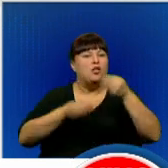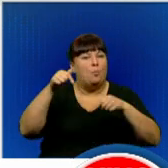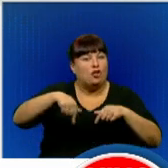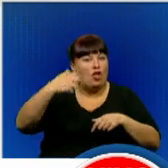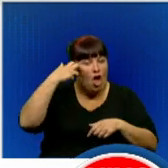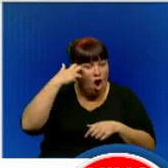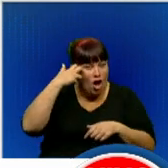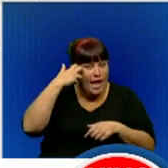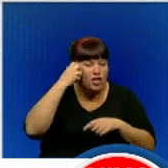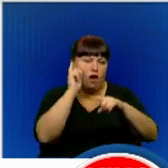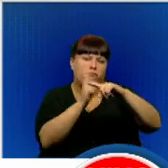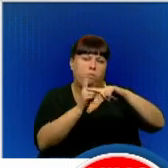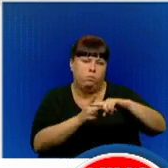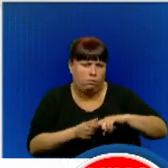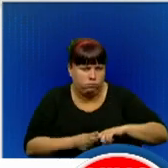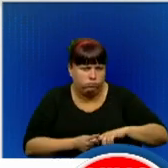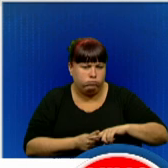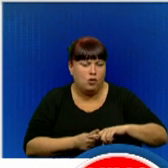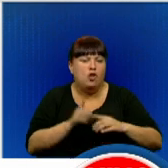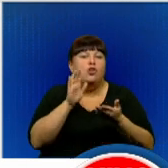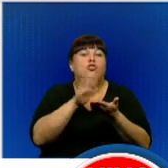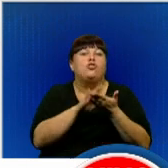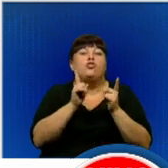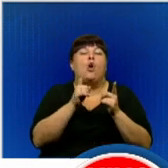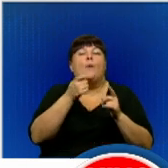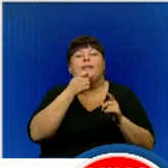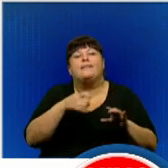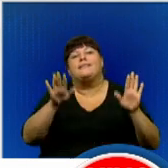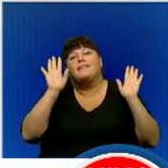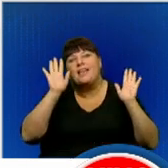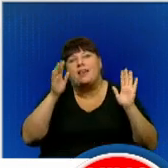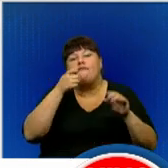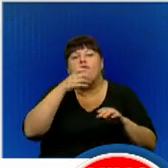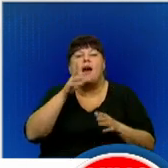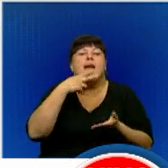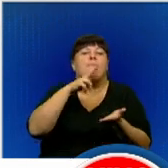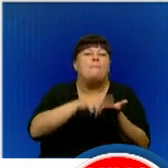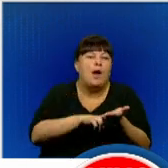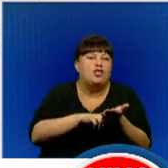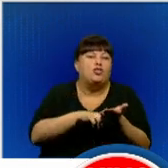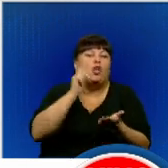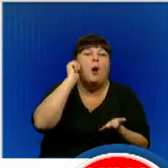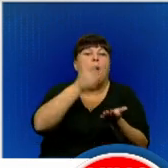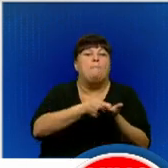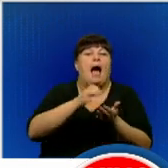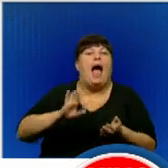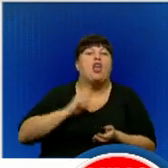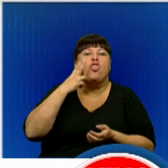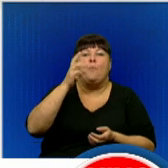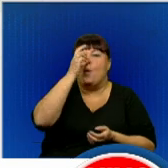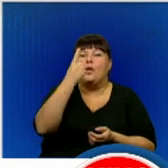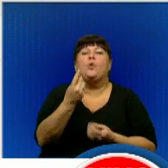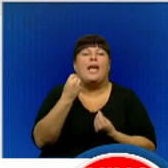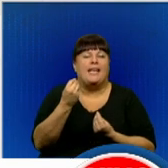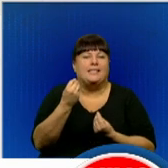hizo un cálculo sobre lo que teóricamente sería el impuesto que debería cobrarse en el 2021 que era